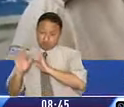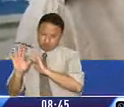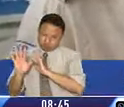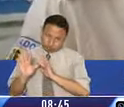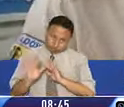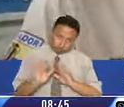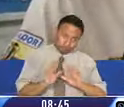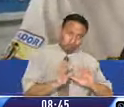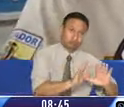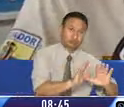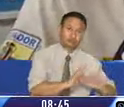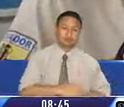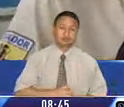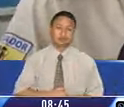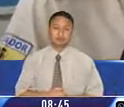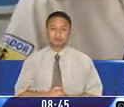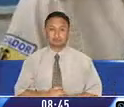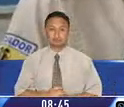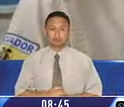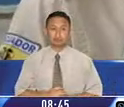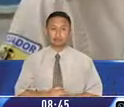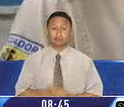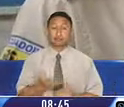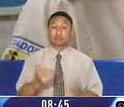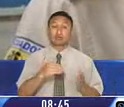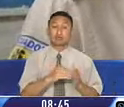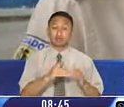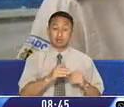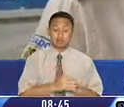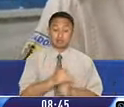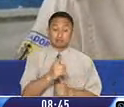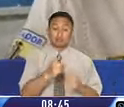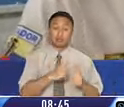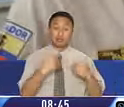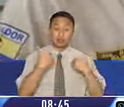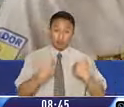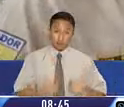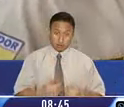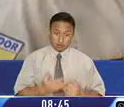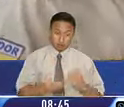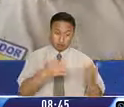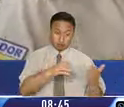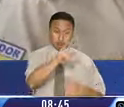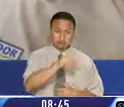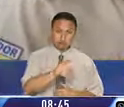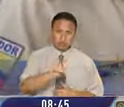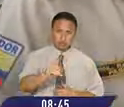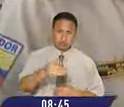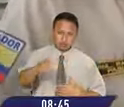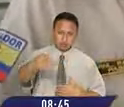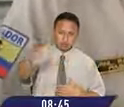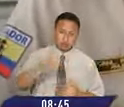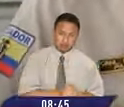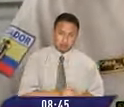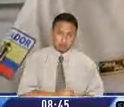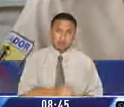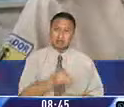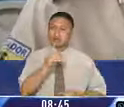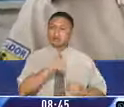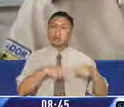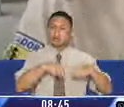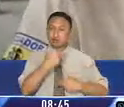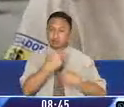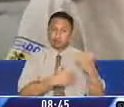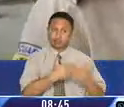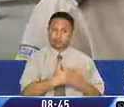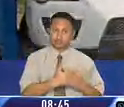e ingresar a tratar de recuperar un cuerpo que en primera instancia la población no quería que se continúe con el